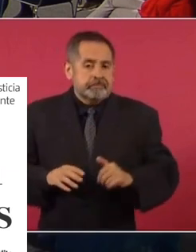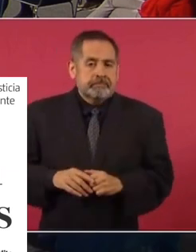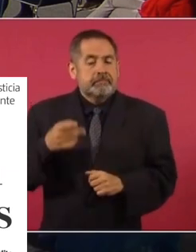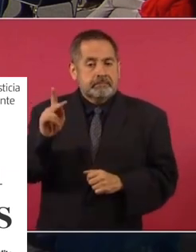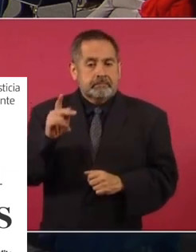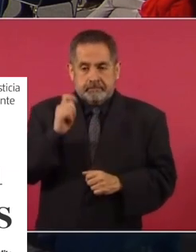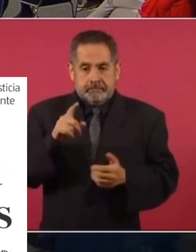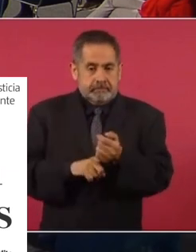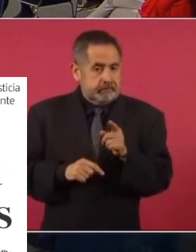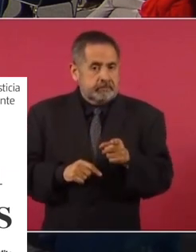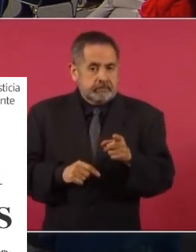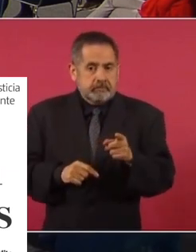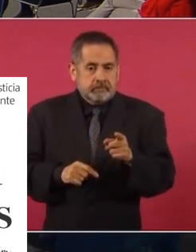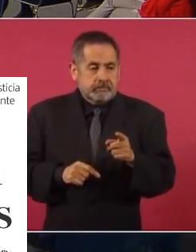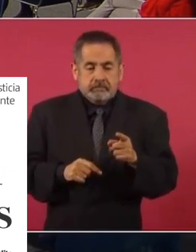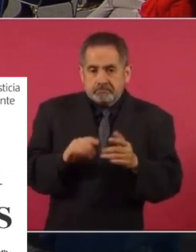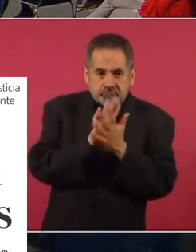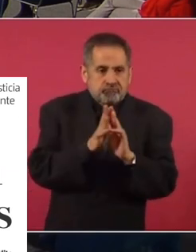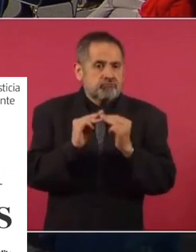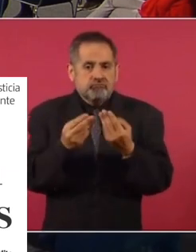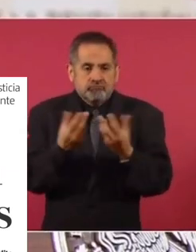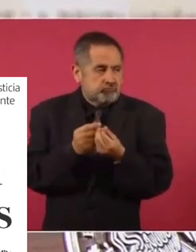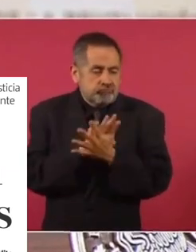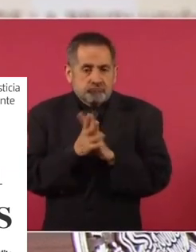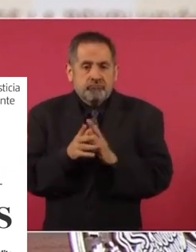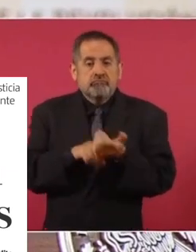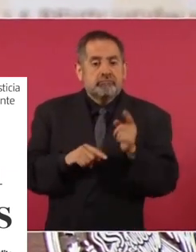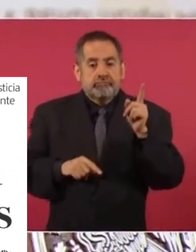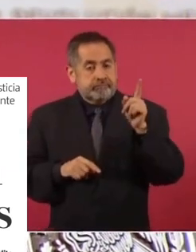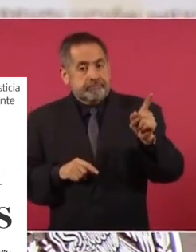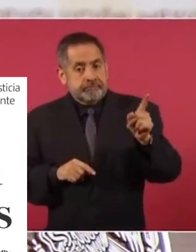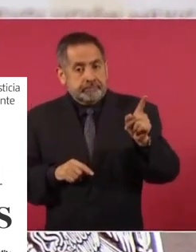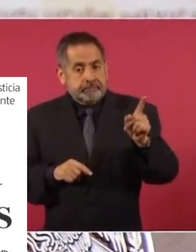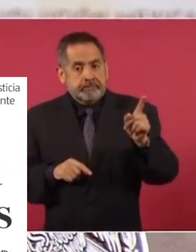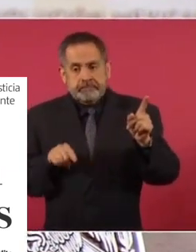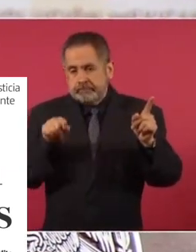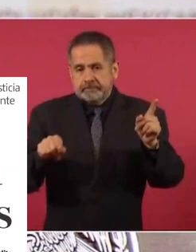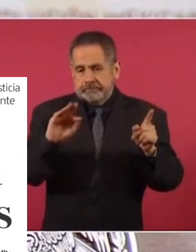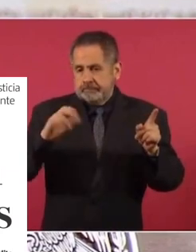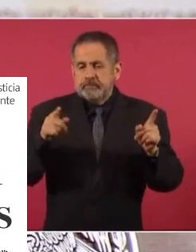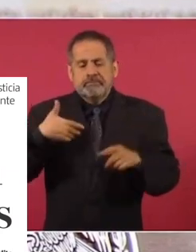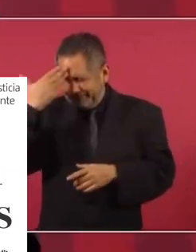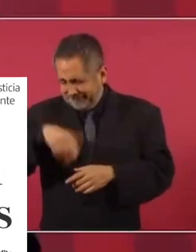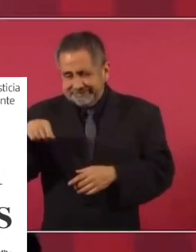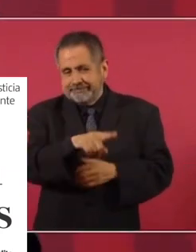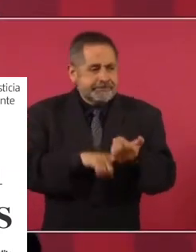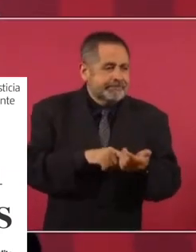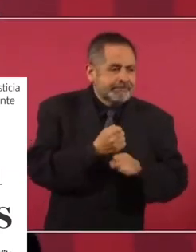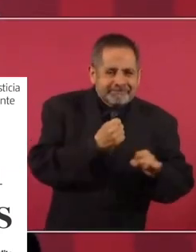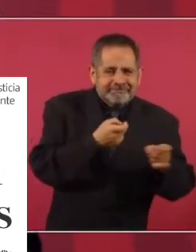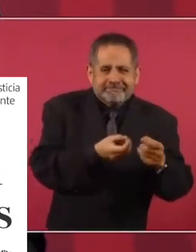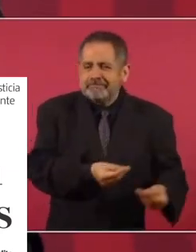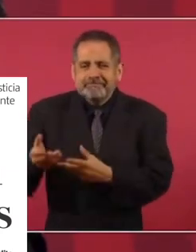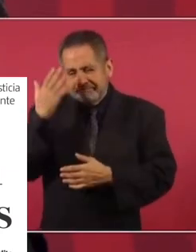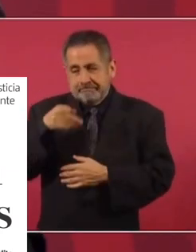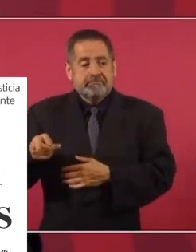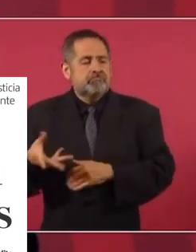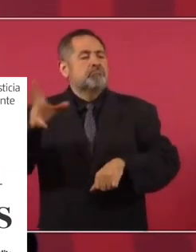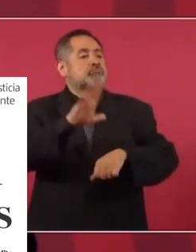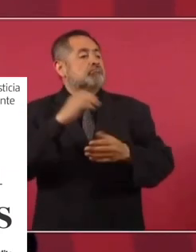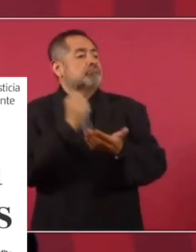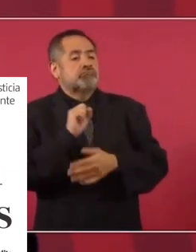de que existió esta operación y que se enteraron en el gobierno de Calderón, de eso no hay duda. Y que dieron el